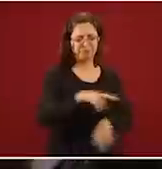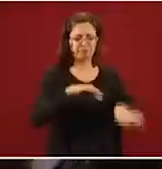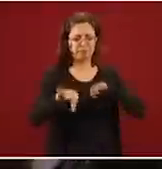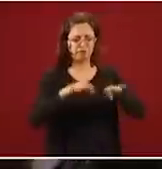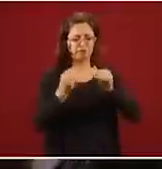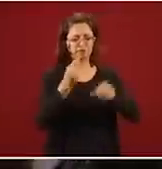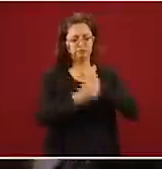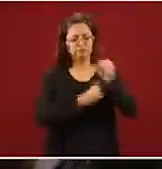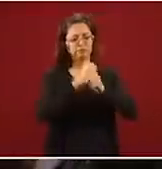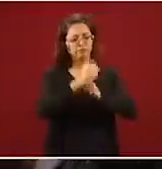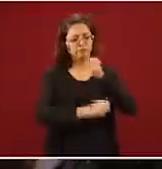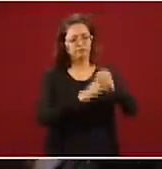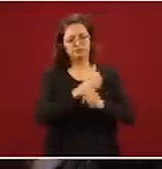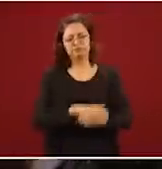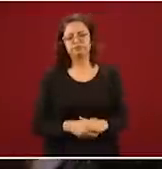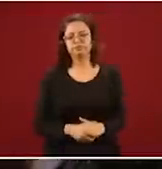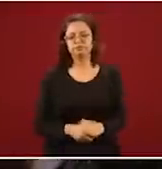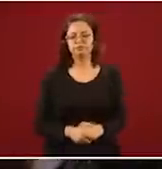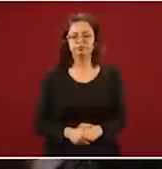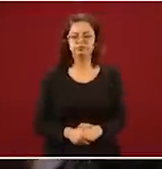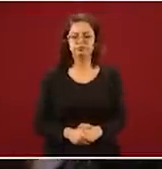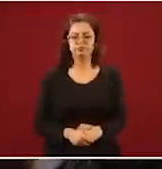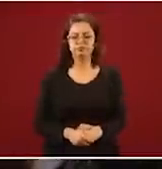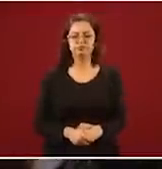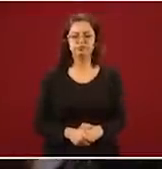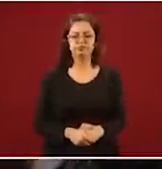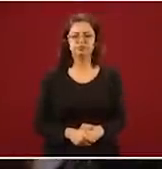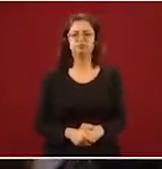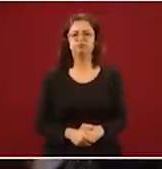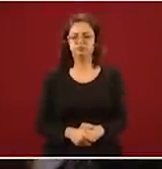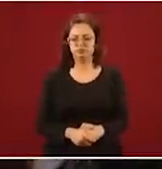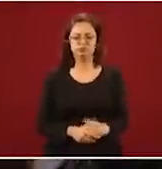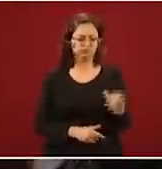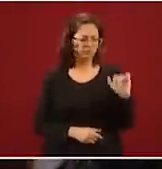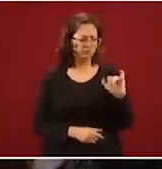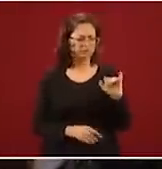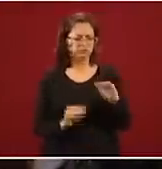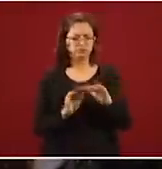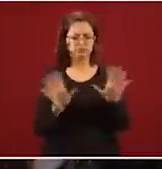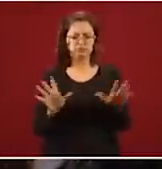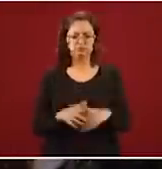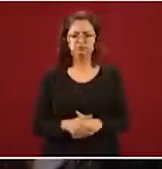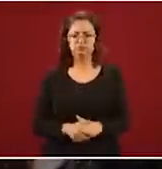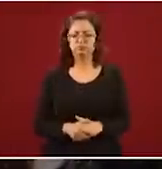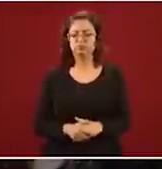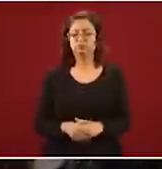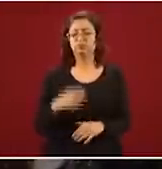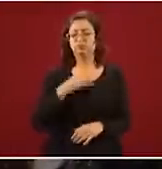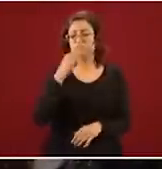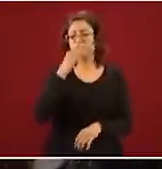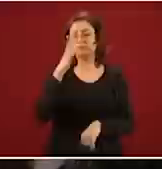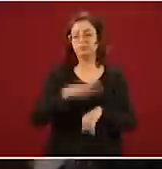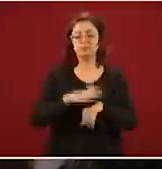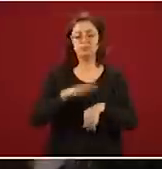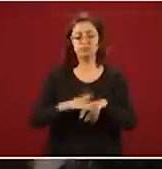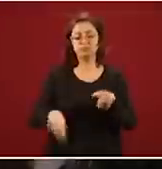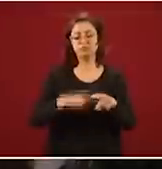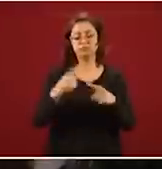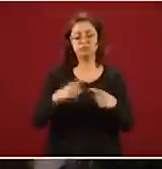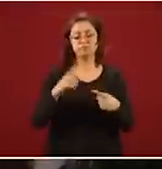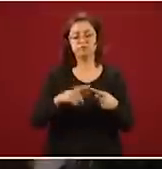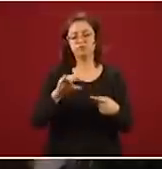qué no aprovechas y lees los 35 nombres? Claro que sí. Que se sepa. Les comento quiénes son. El